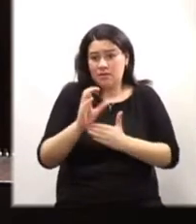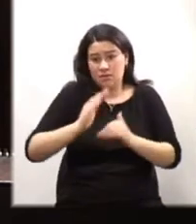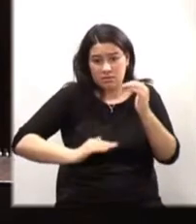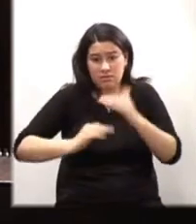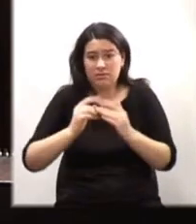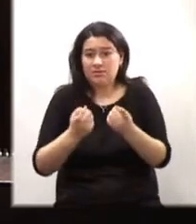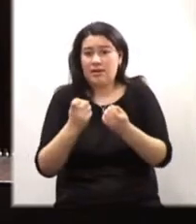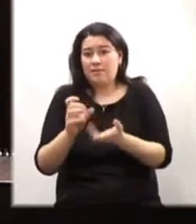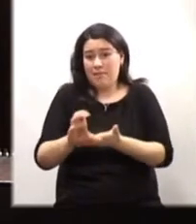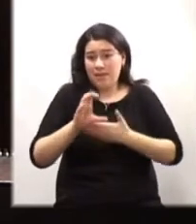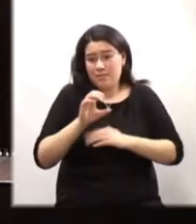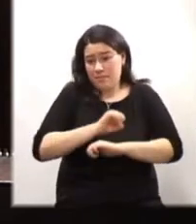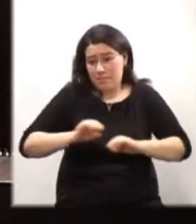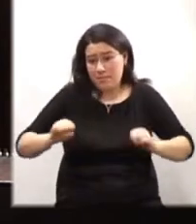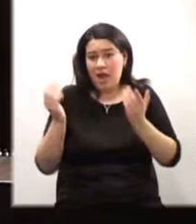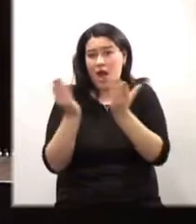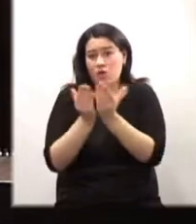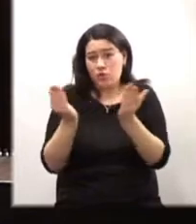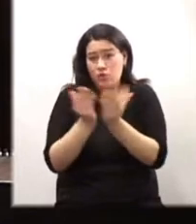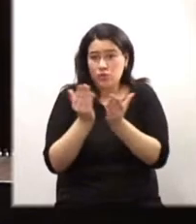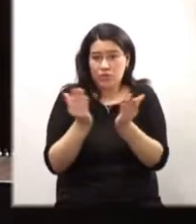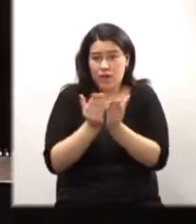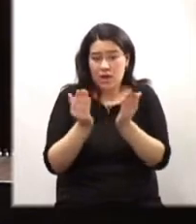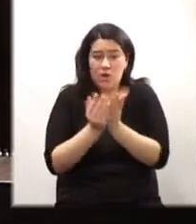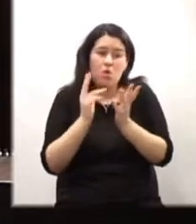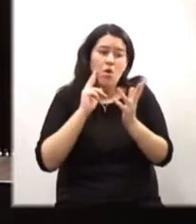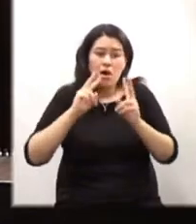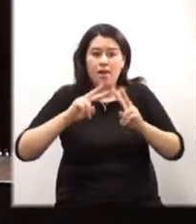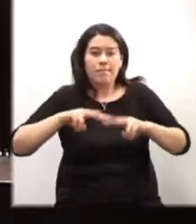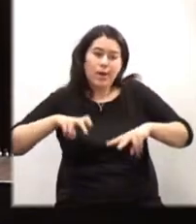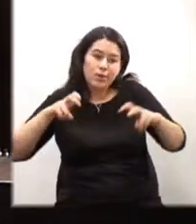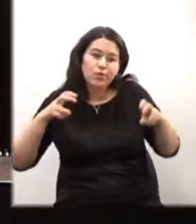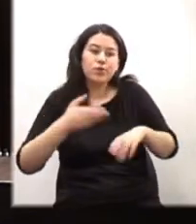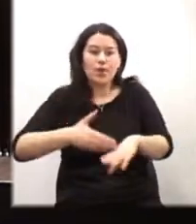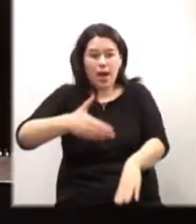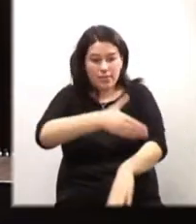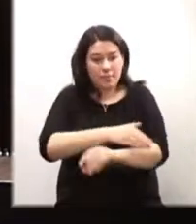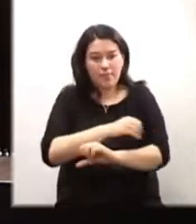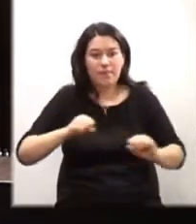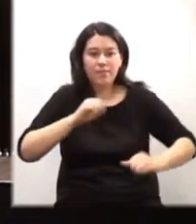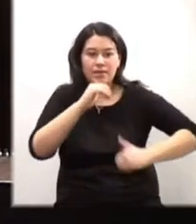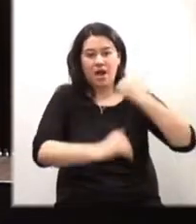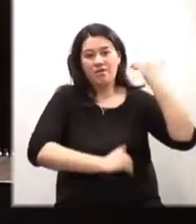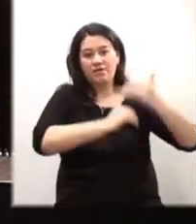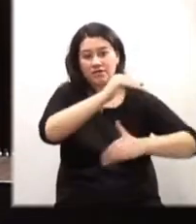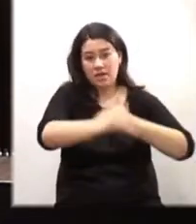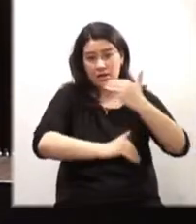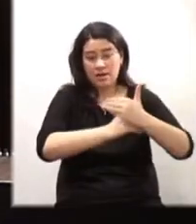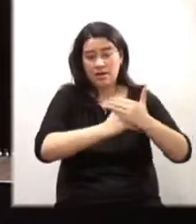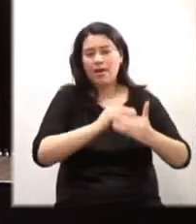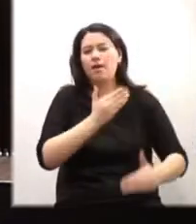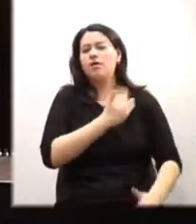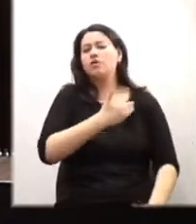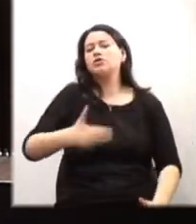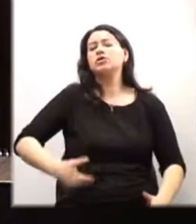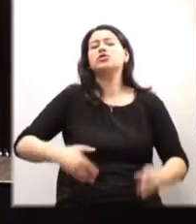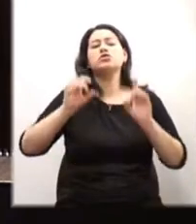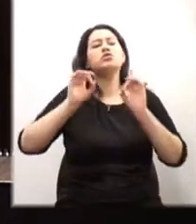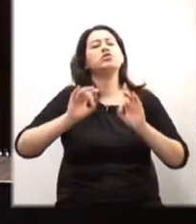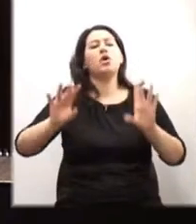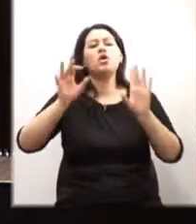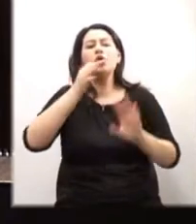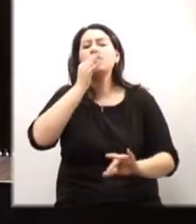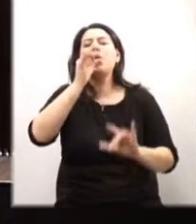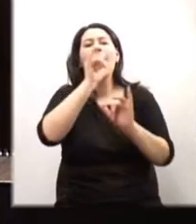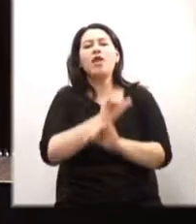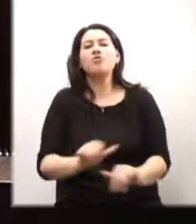precisa fondos para poder estudiar, hacer los estudios preliminares, para poder avanzar. El presidente de la República lo único que hizo fue hacer